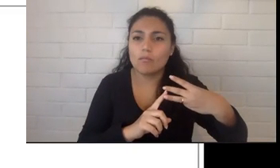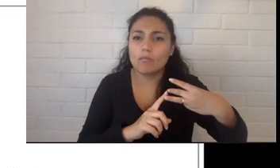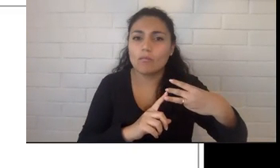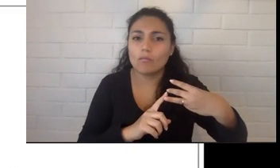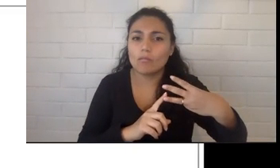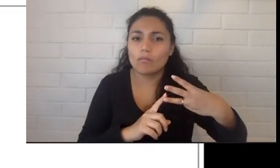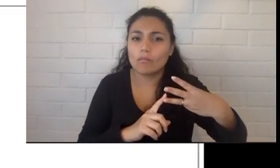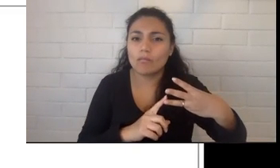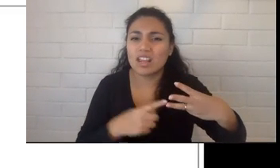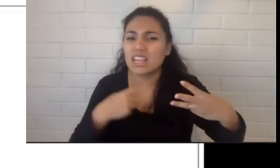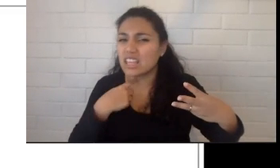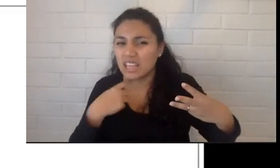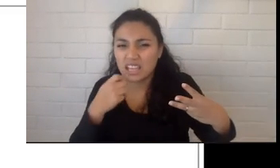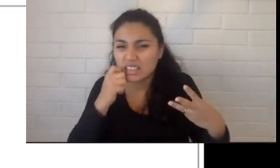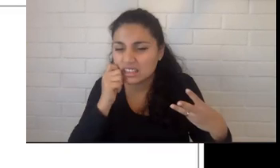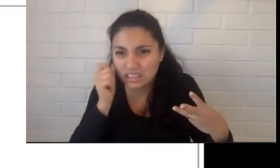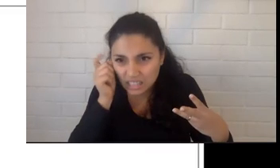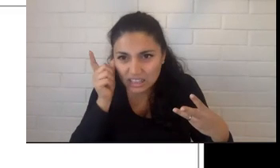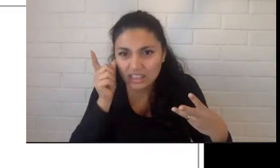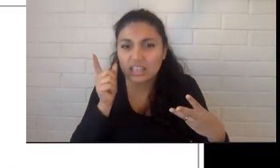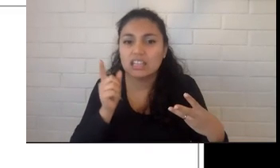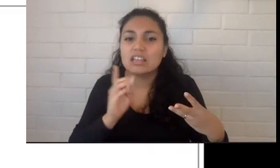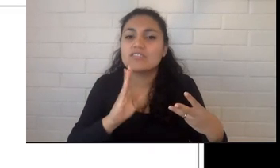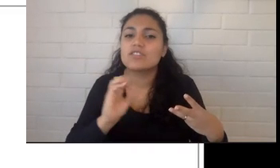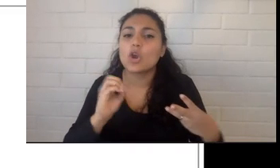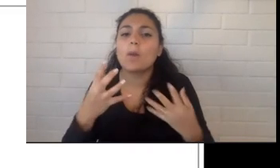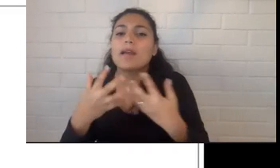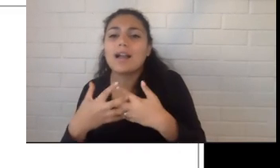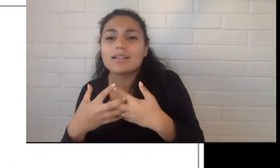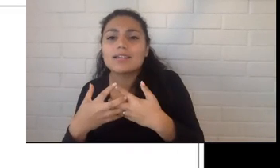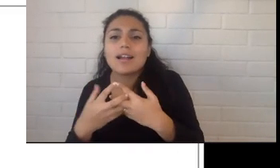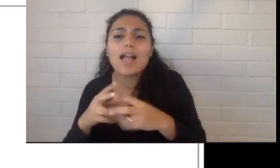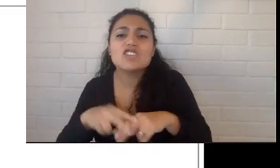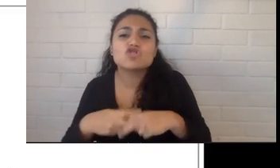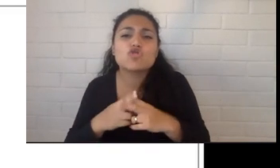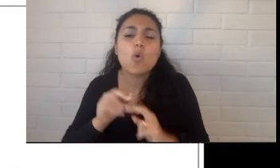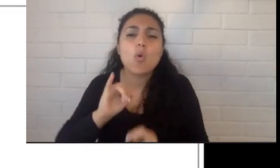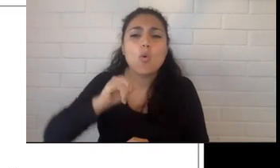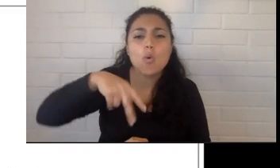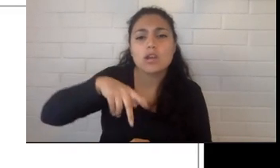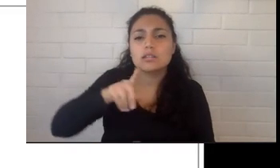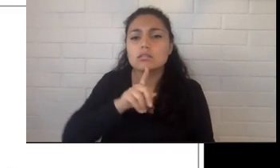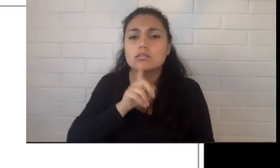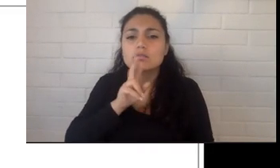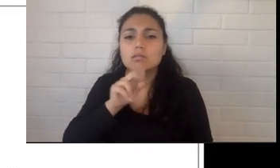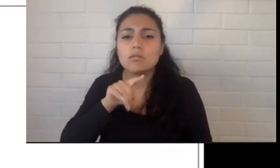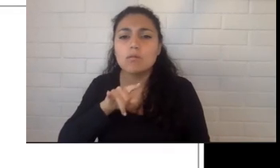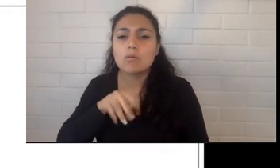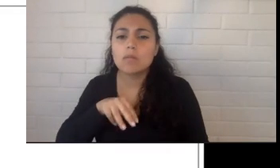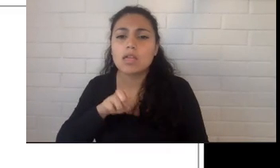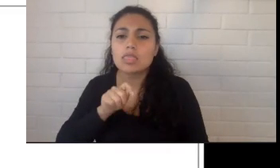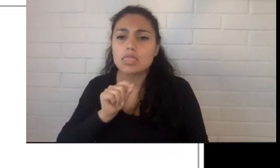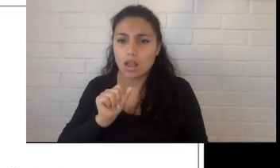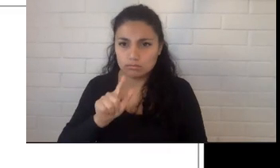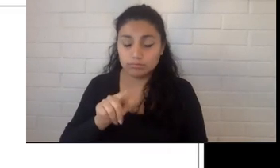por biomecánica instrumental. Eso, colegas, cualquier consulta o duda que ustedes puedan tener, recuerden siempre hacerlas llegar